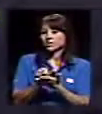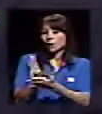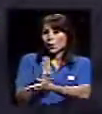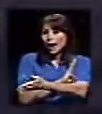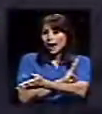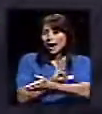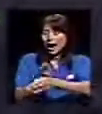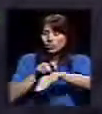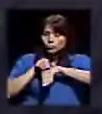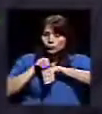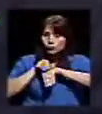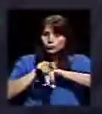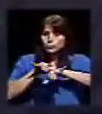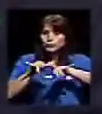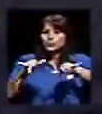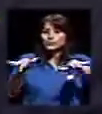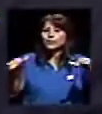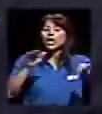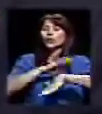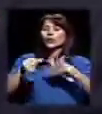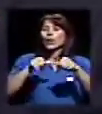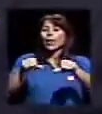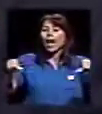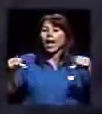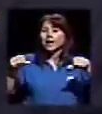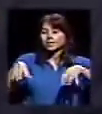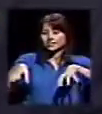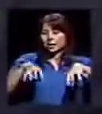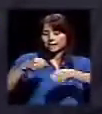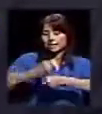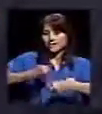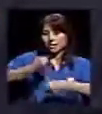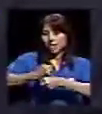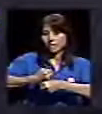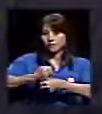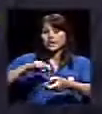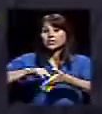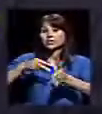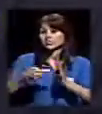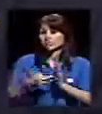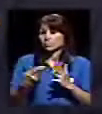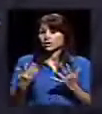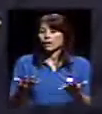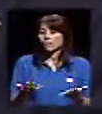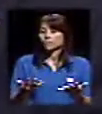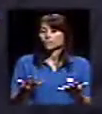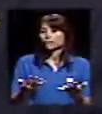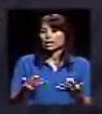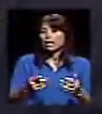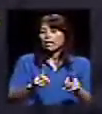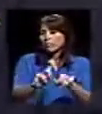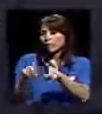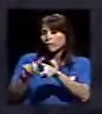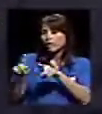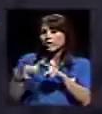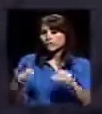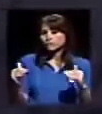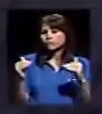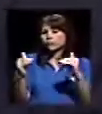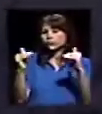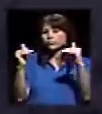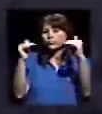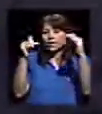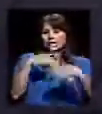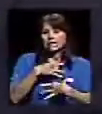todas las áreas de actividad y en consecuencia hay interés de terceros o de los mismos participantes